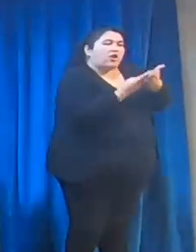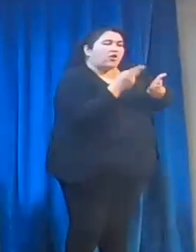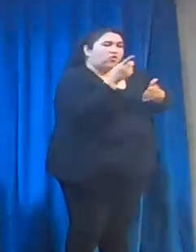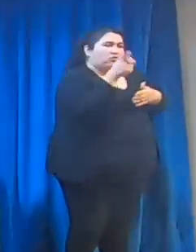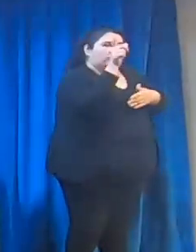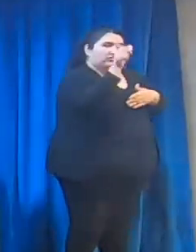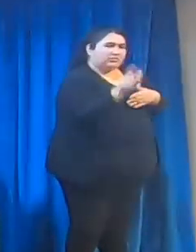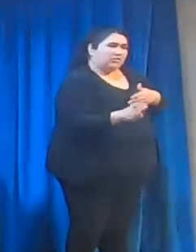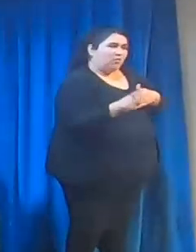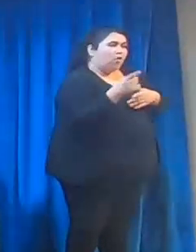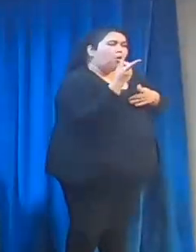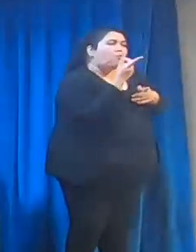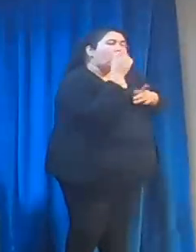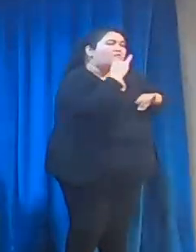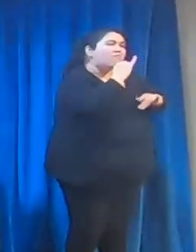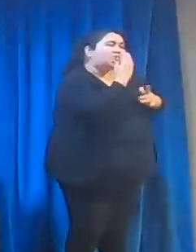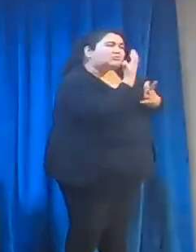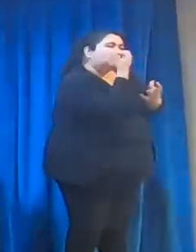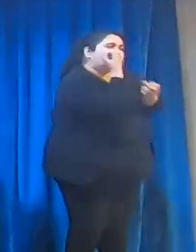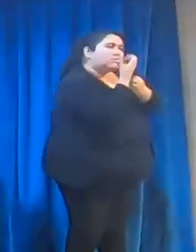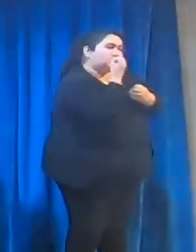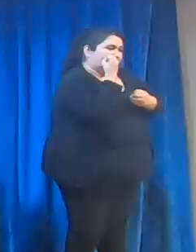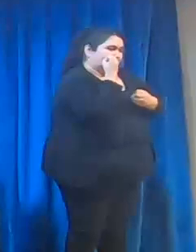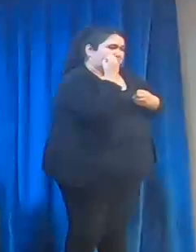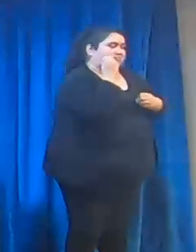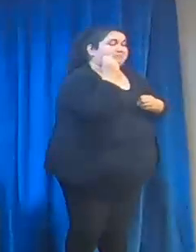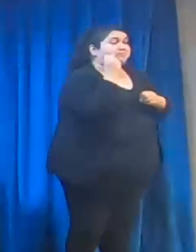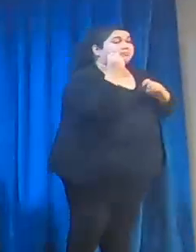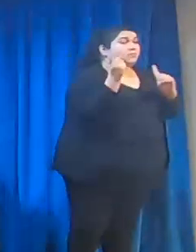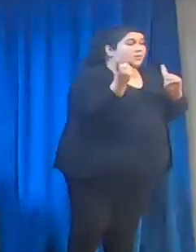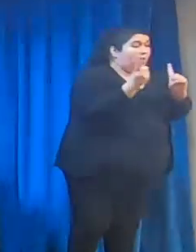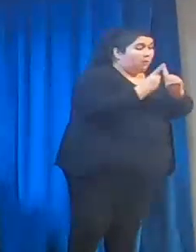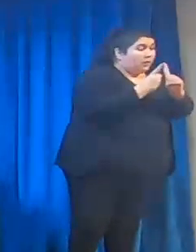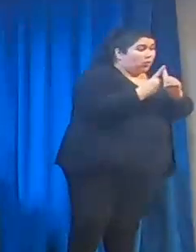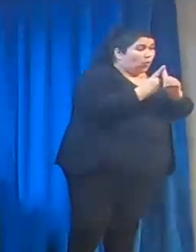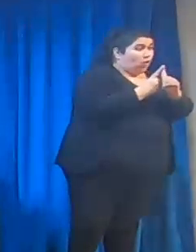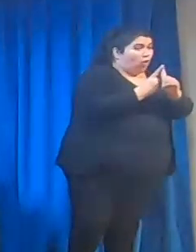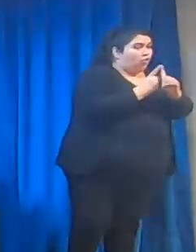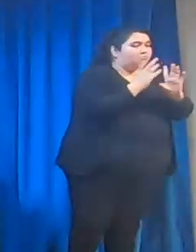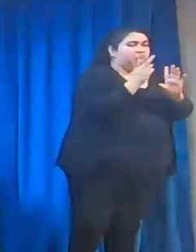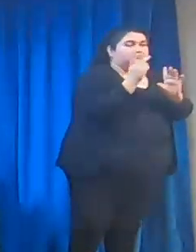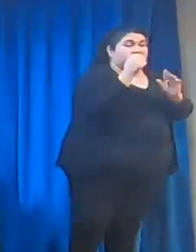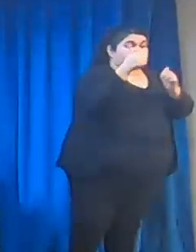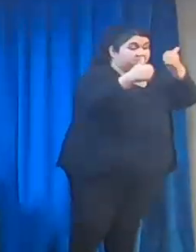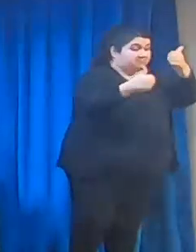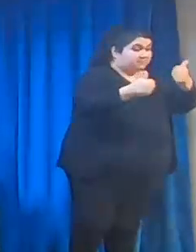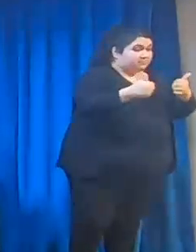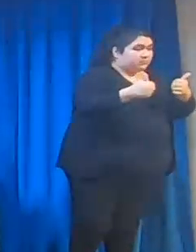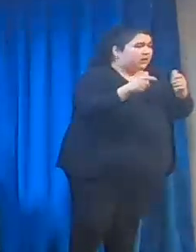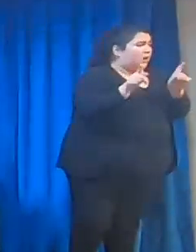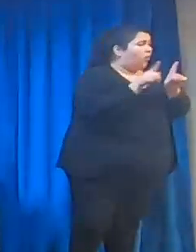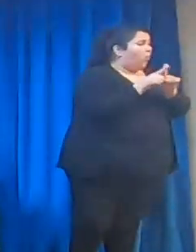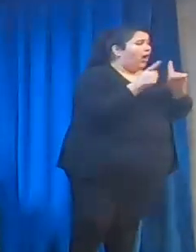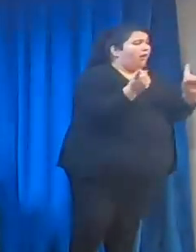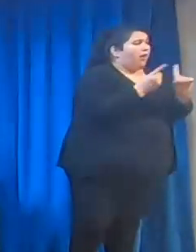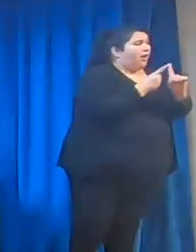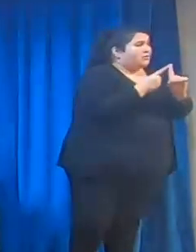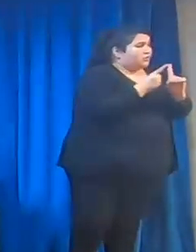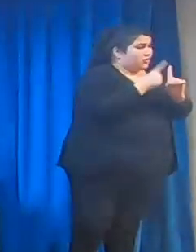como dador de reconocimiento. Los vínculos de reconocimiento, al igual que la relación